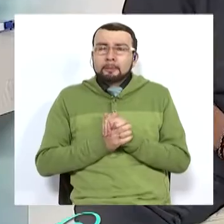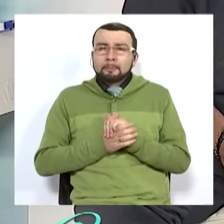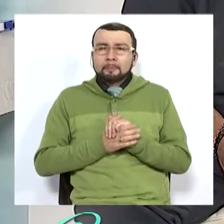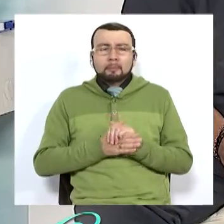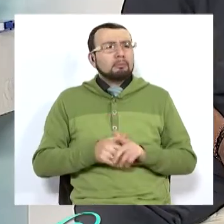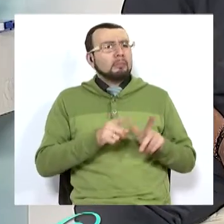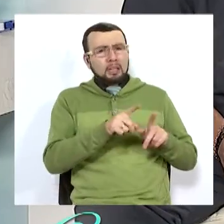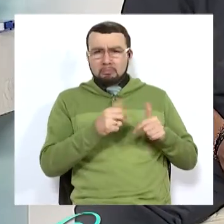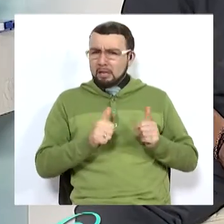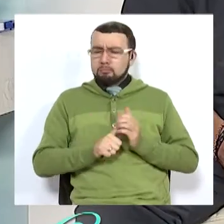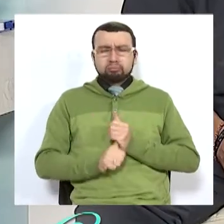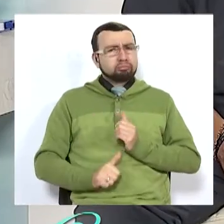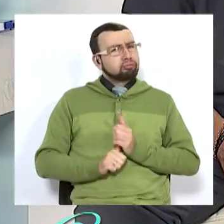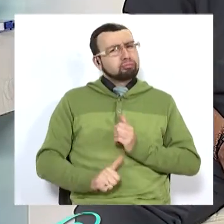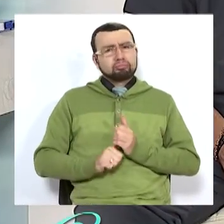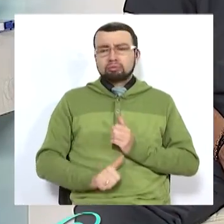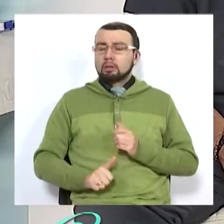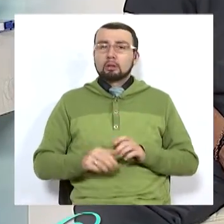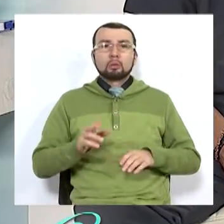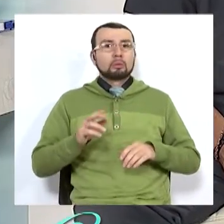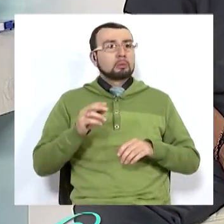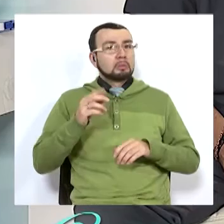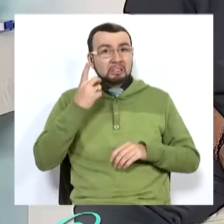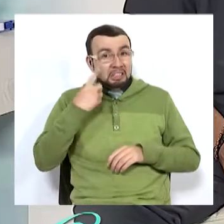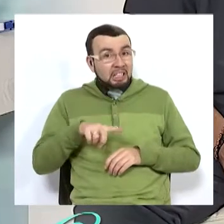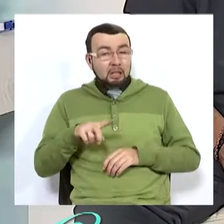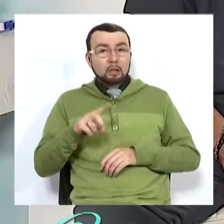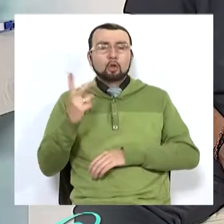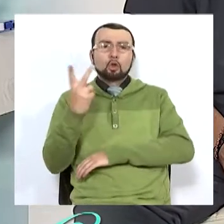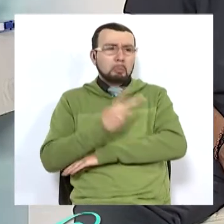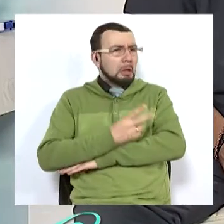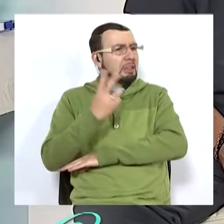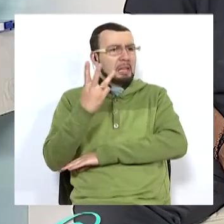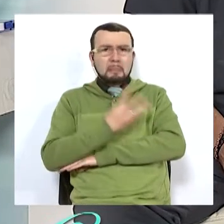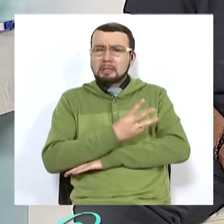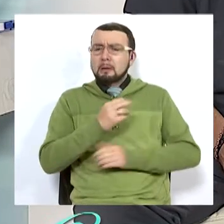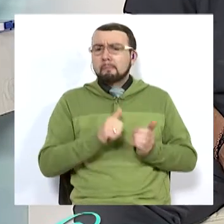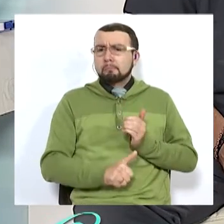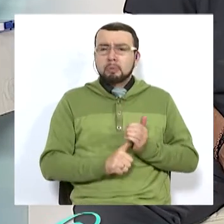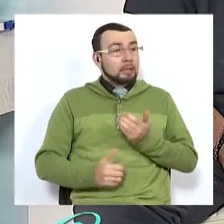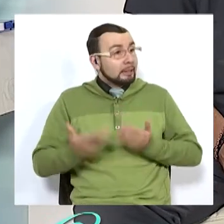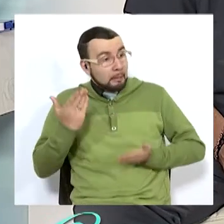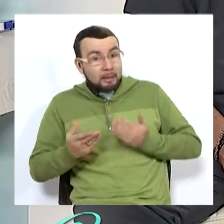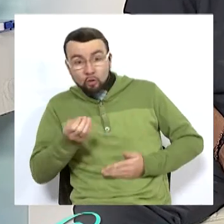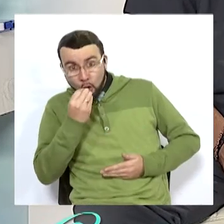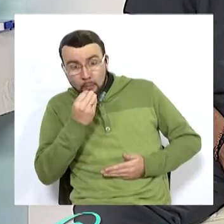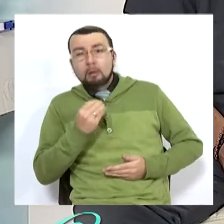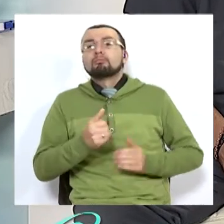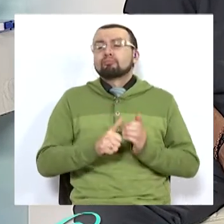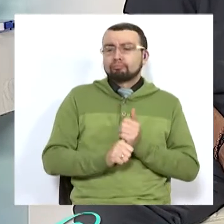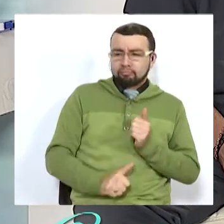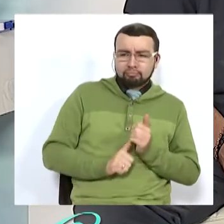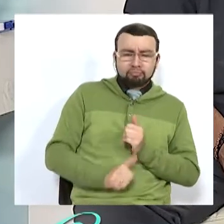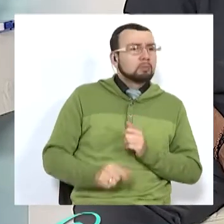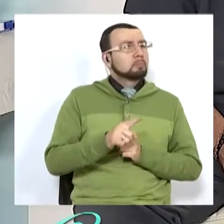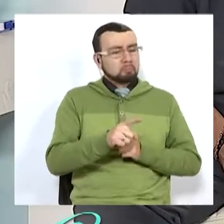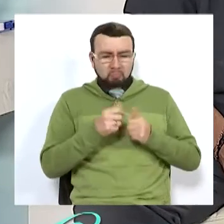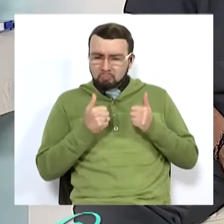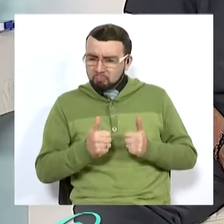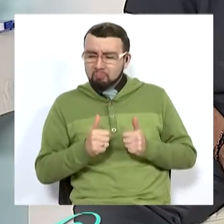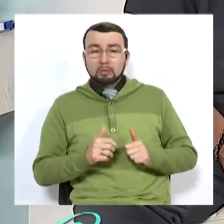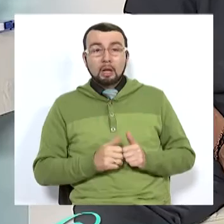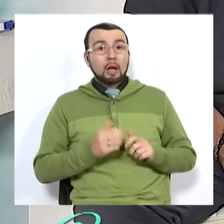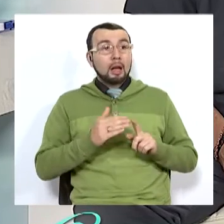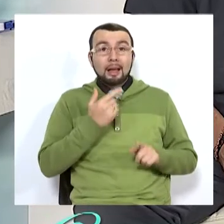muy bien del cuerpo. Él puede dar 2, 3 veces del cuerpo, según, así como usted dice, según lo que él coma. Él en ese sentido es muy bueno. Y